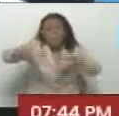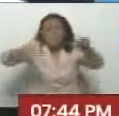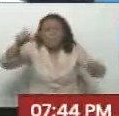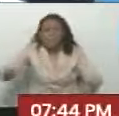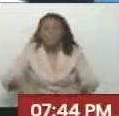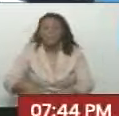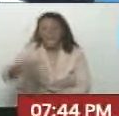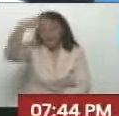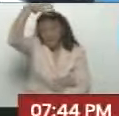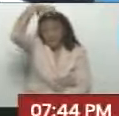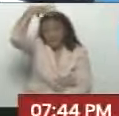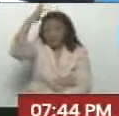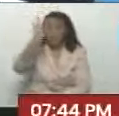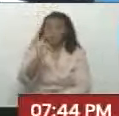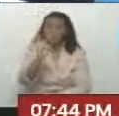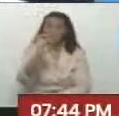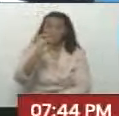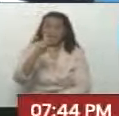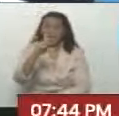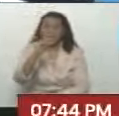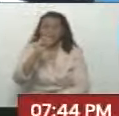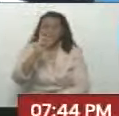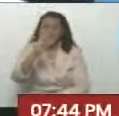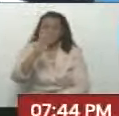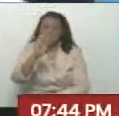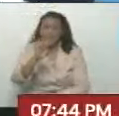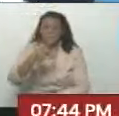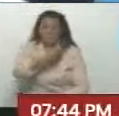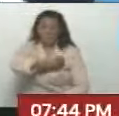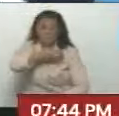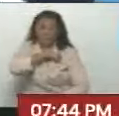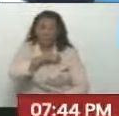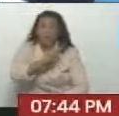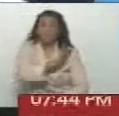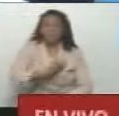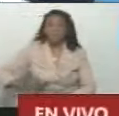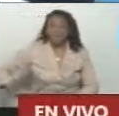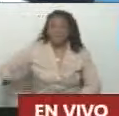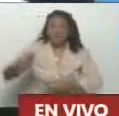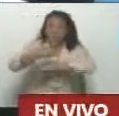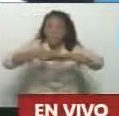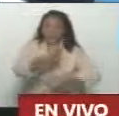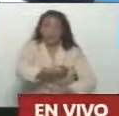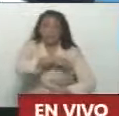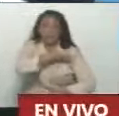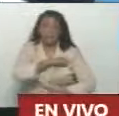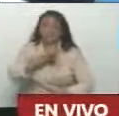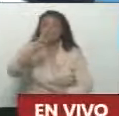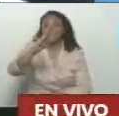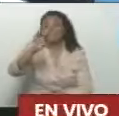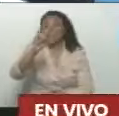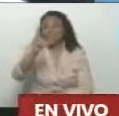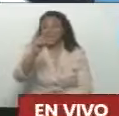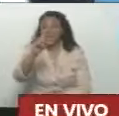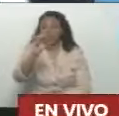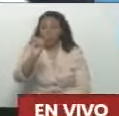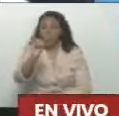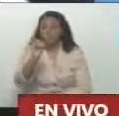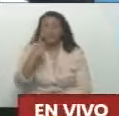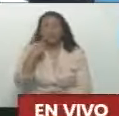Felipe de España, al presidente del gobierno español, Pedro Sánchez.